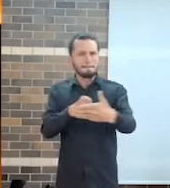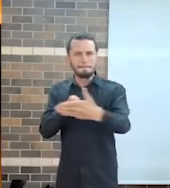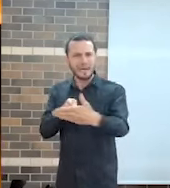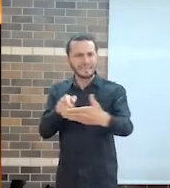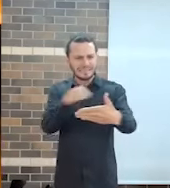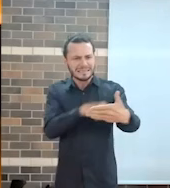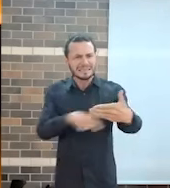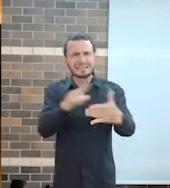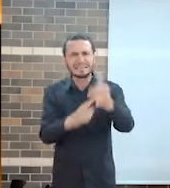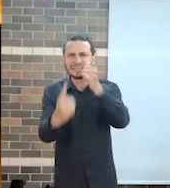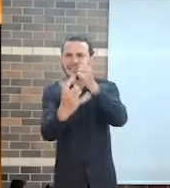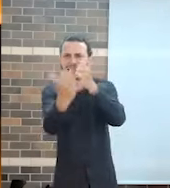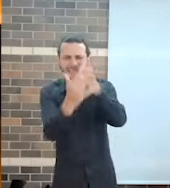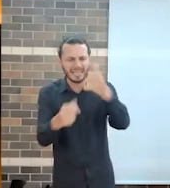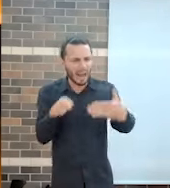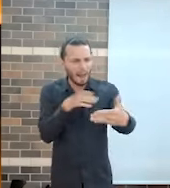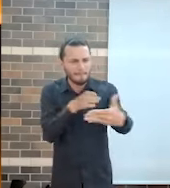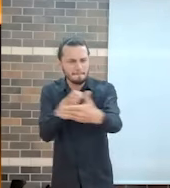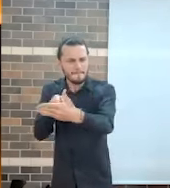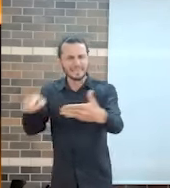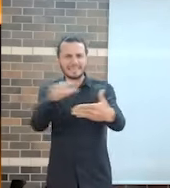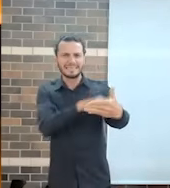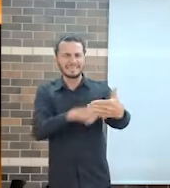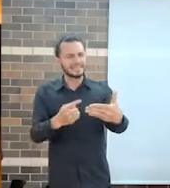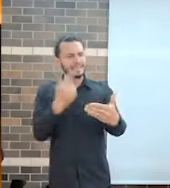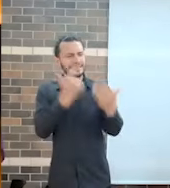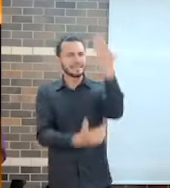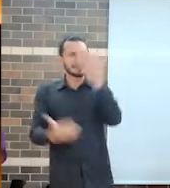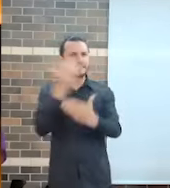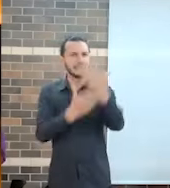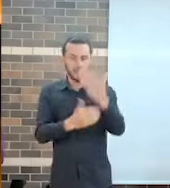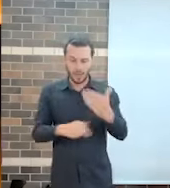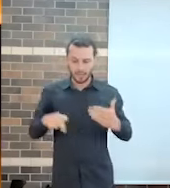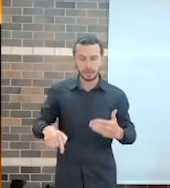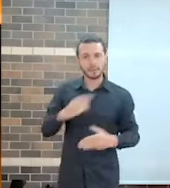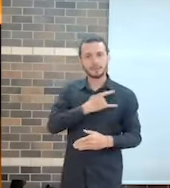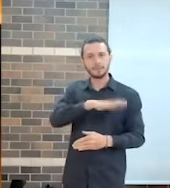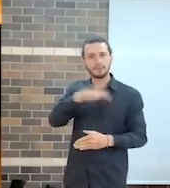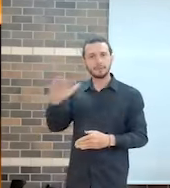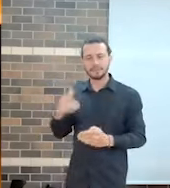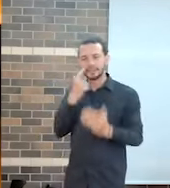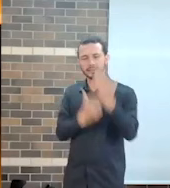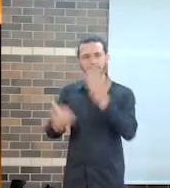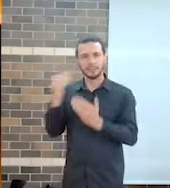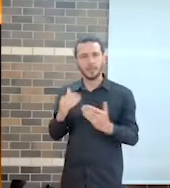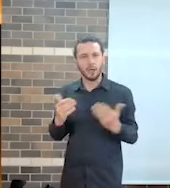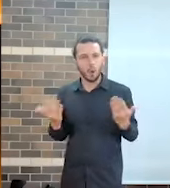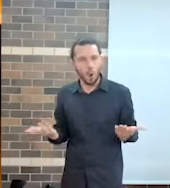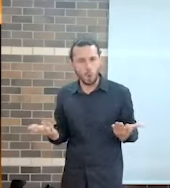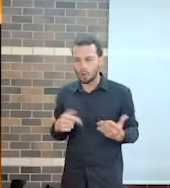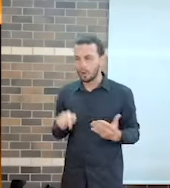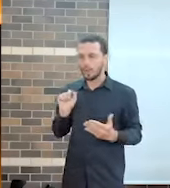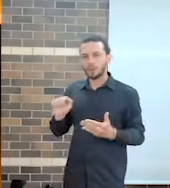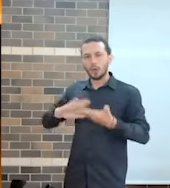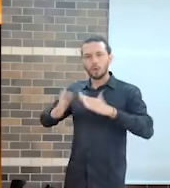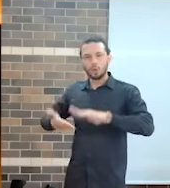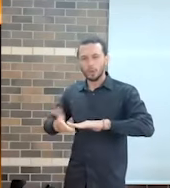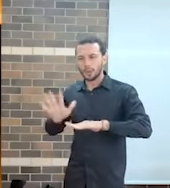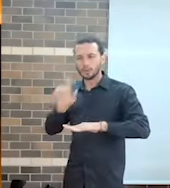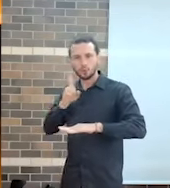mirar cómo las hemos vivido en nuestra universidad, cómo se han vivido desde otras comunidades, desde la